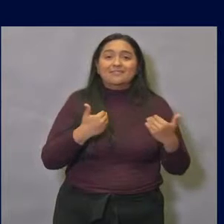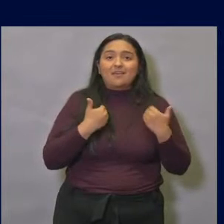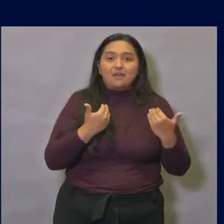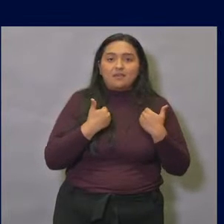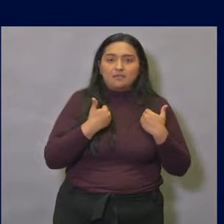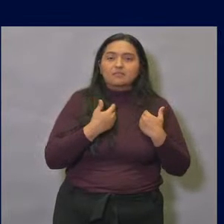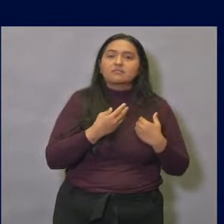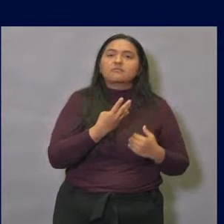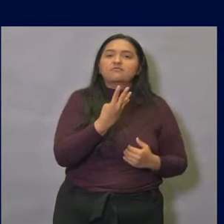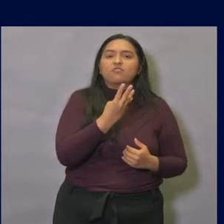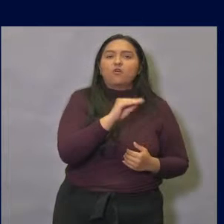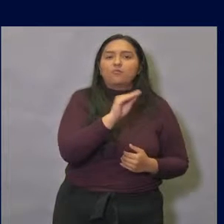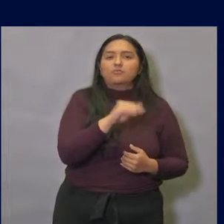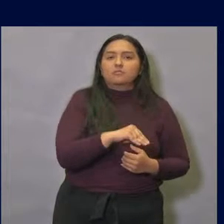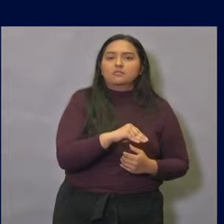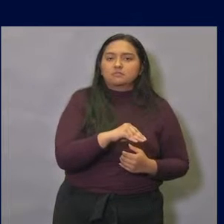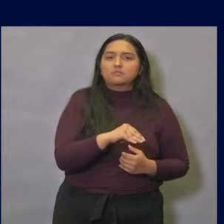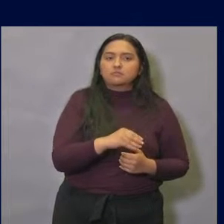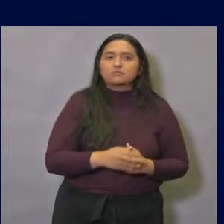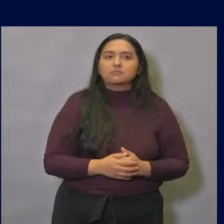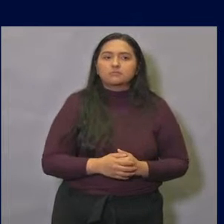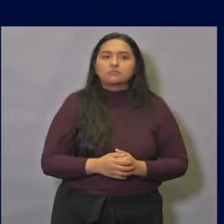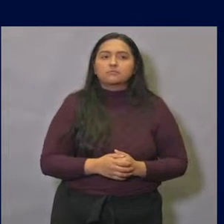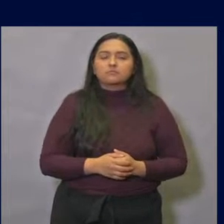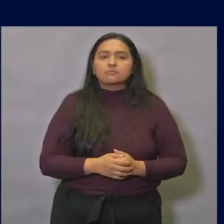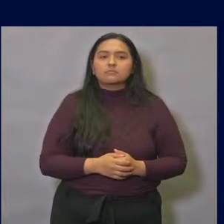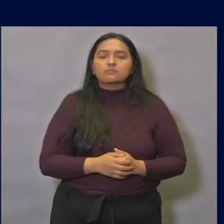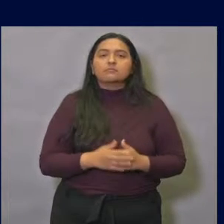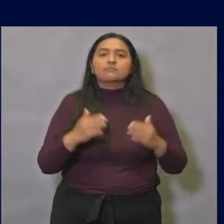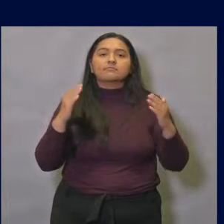sus contrapartes más jóvenes. Y la mortalidad